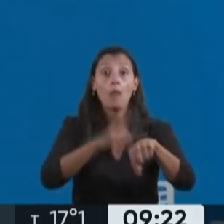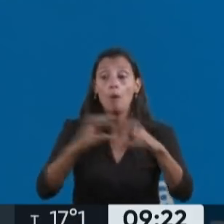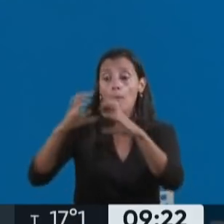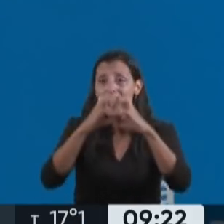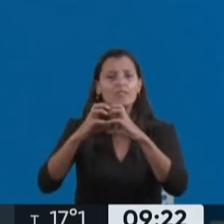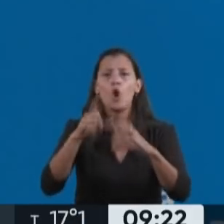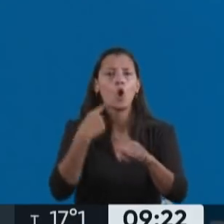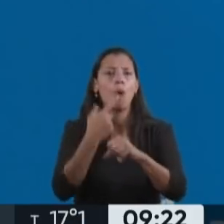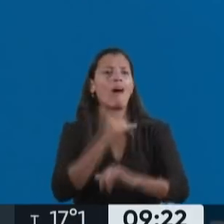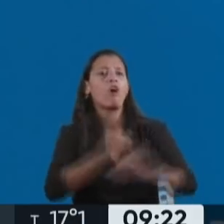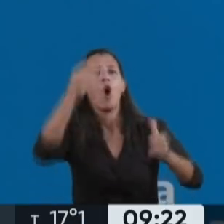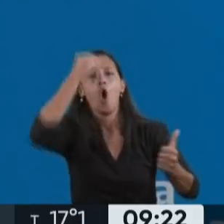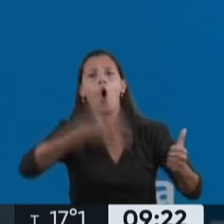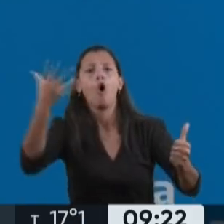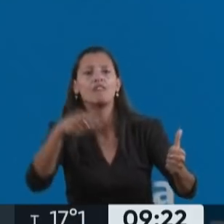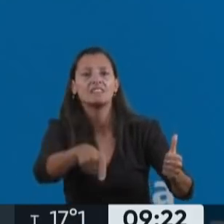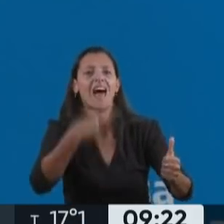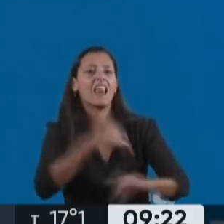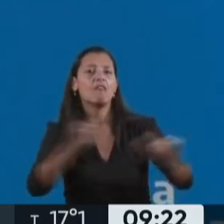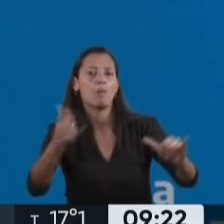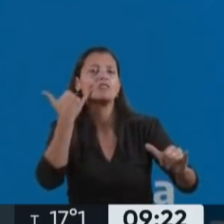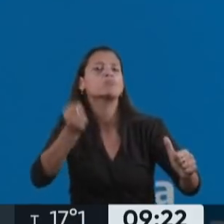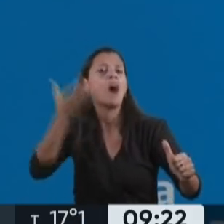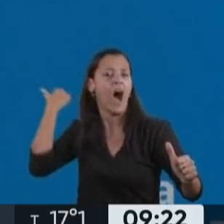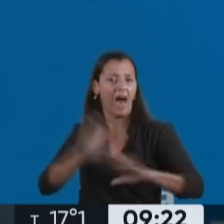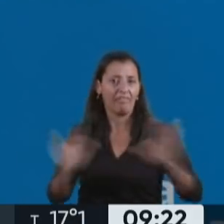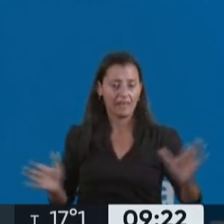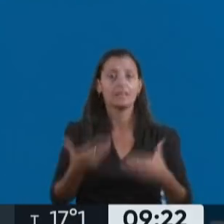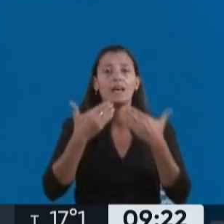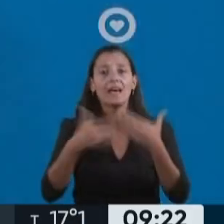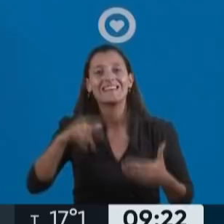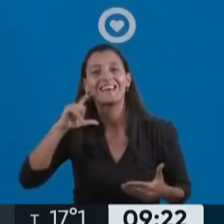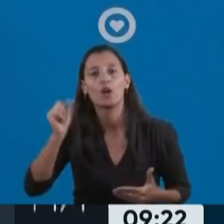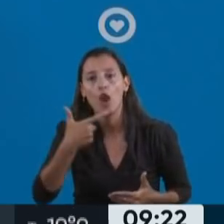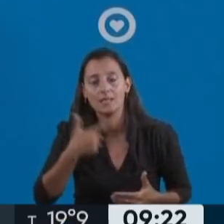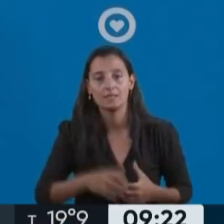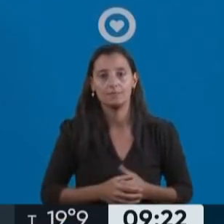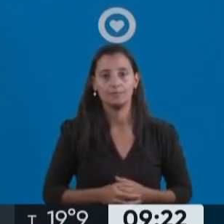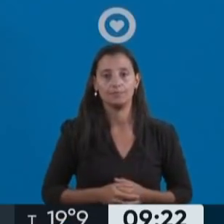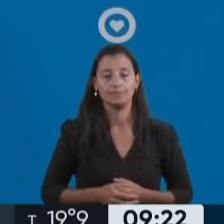no puedo dar ningún otro tipo de respuestas que las que ya di en reiteradas oportunidades. Gracias, Nicolás.